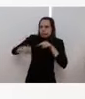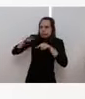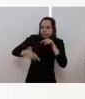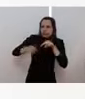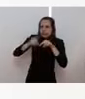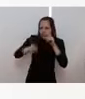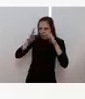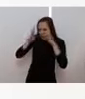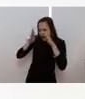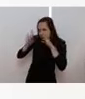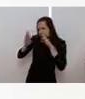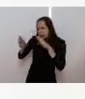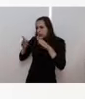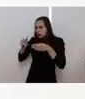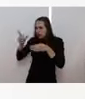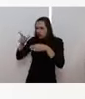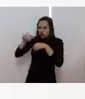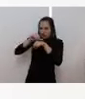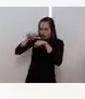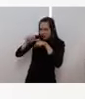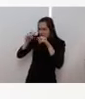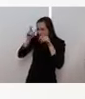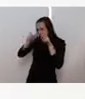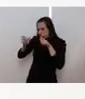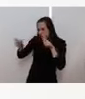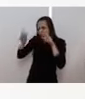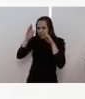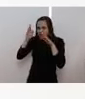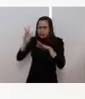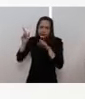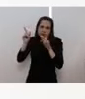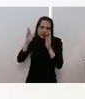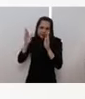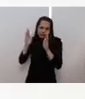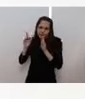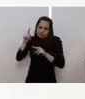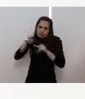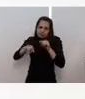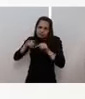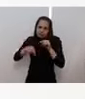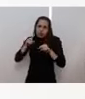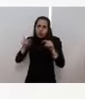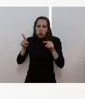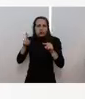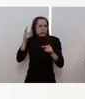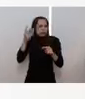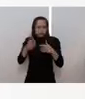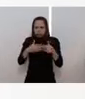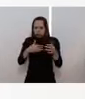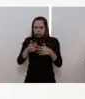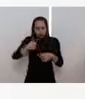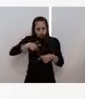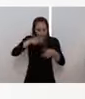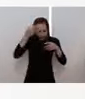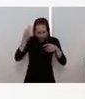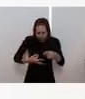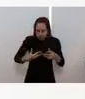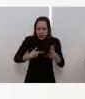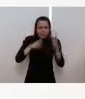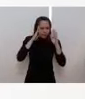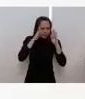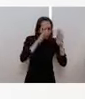vitales para la atención de las personas sin embargo siempre mantuvimos nuestra atención para los pacientes